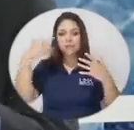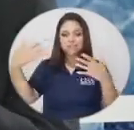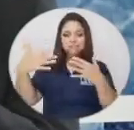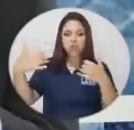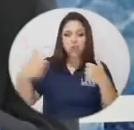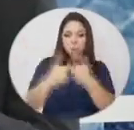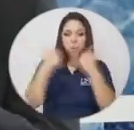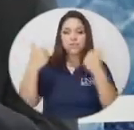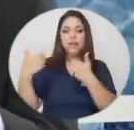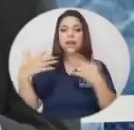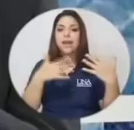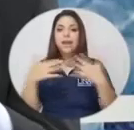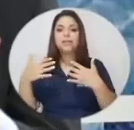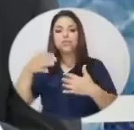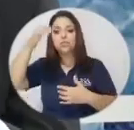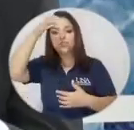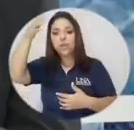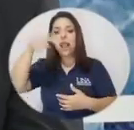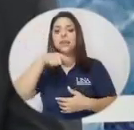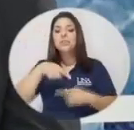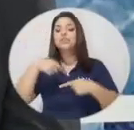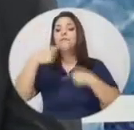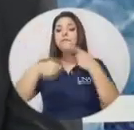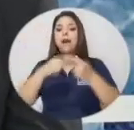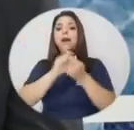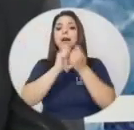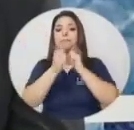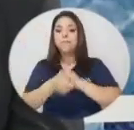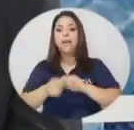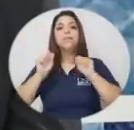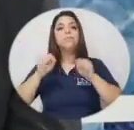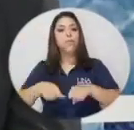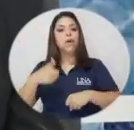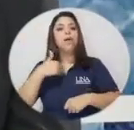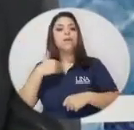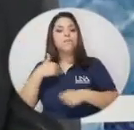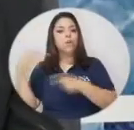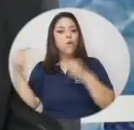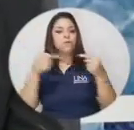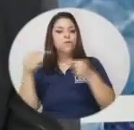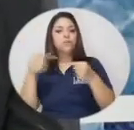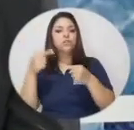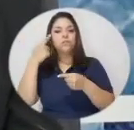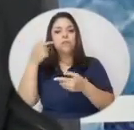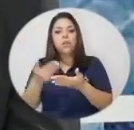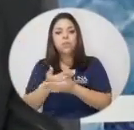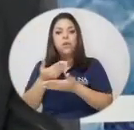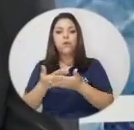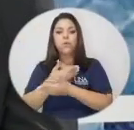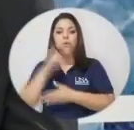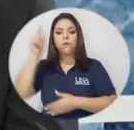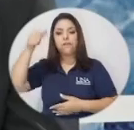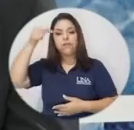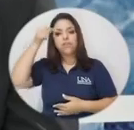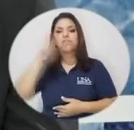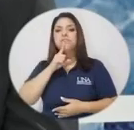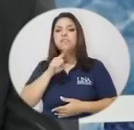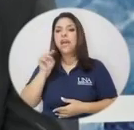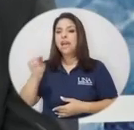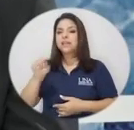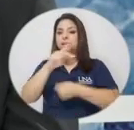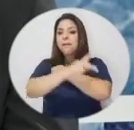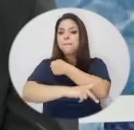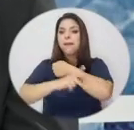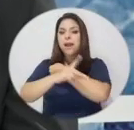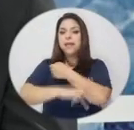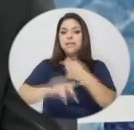va a cambiar y eso puede traer conflictos para el nuevo gobierno. Es decir, es un país en ebullición, un país en